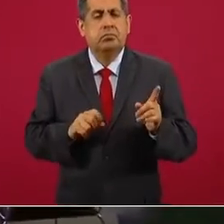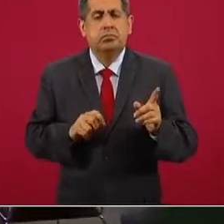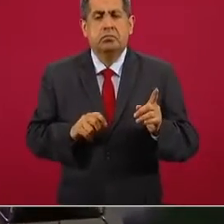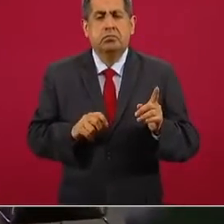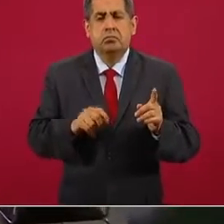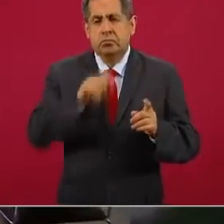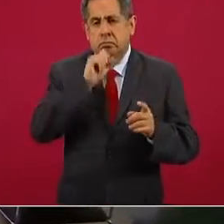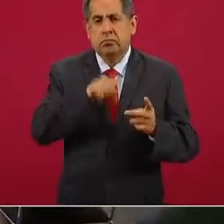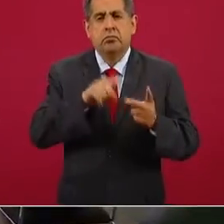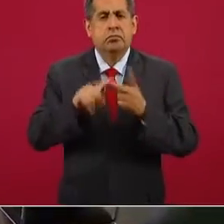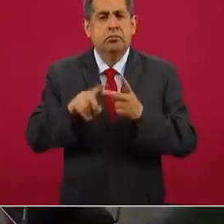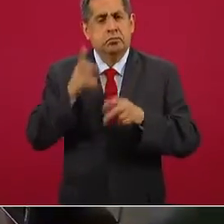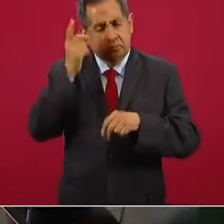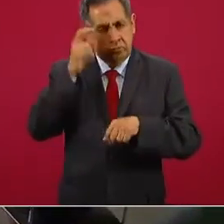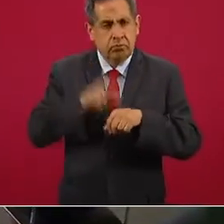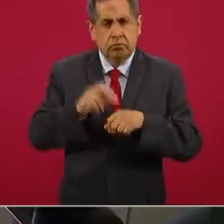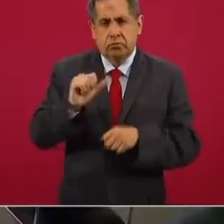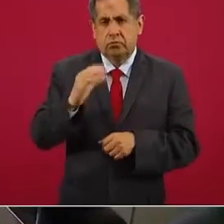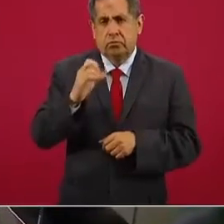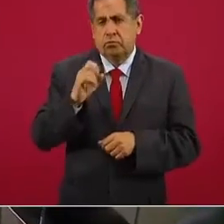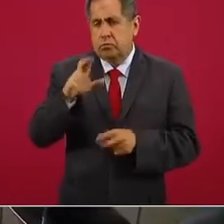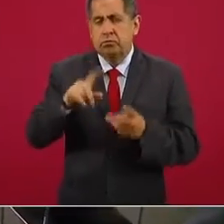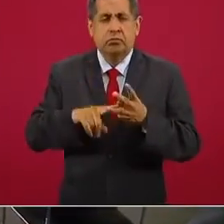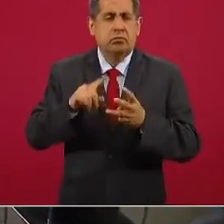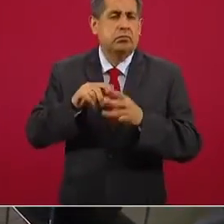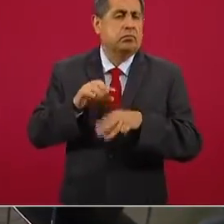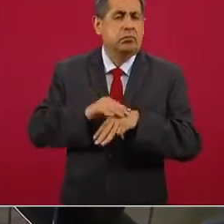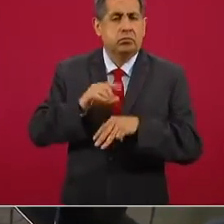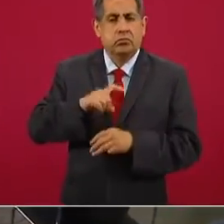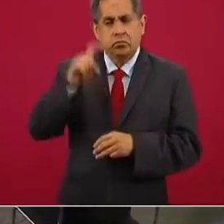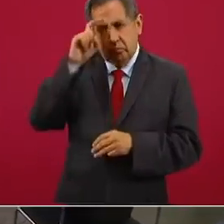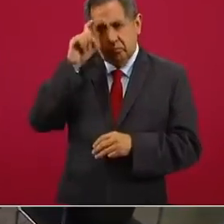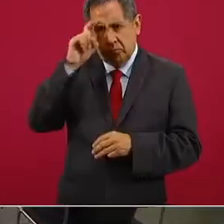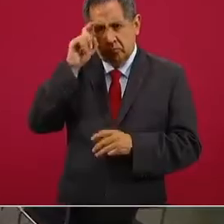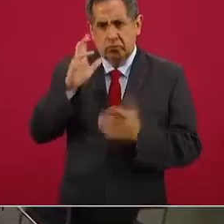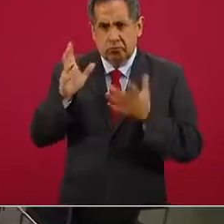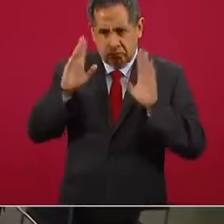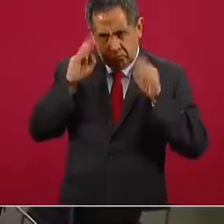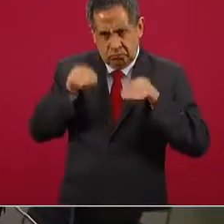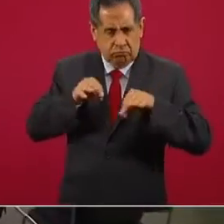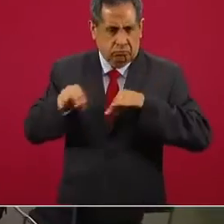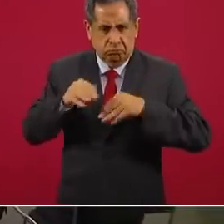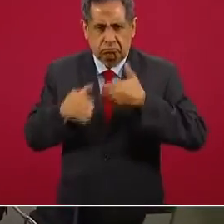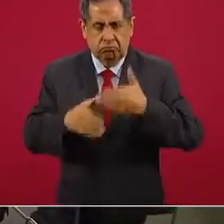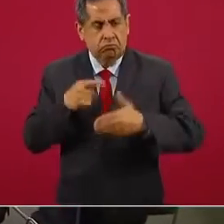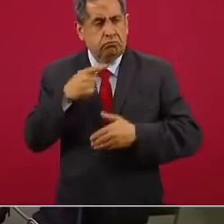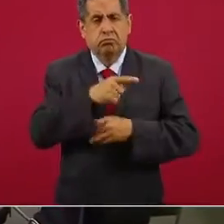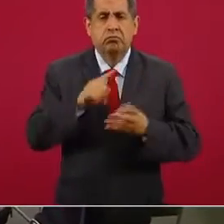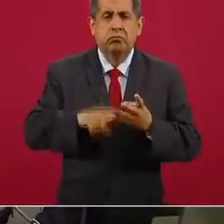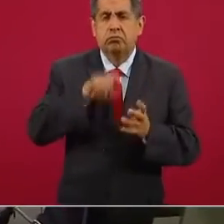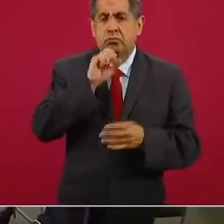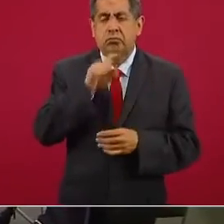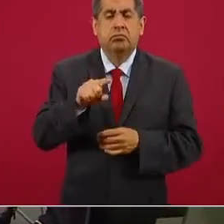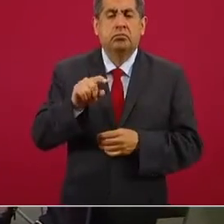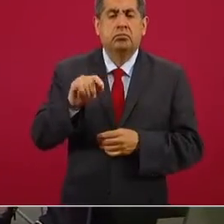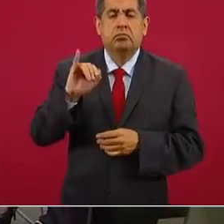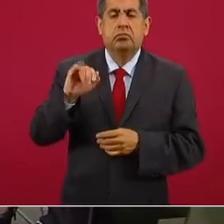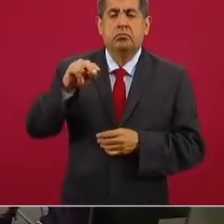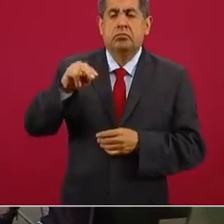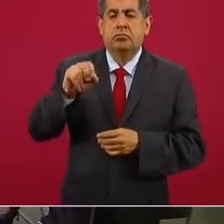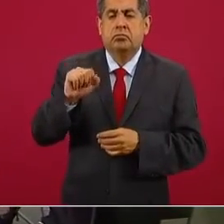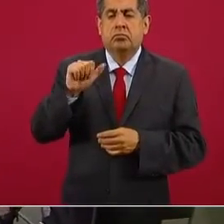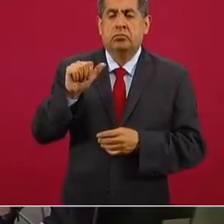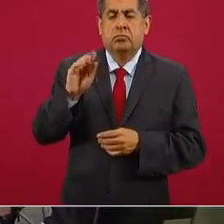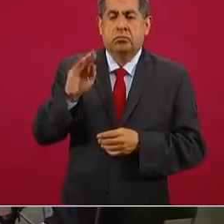y el doctor Alcocer y el doctor Hugo López-Gatell ya están trabajando, y el director del INSABI, para